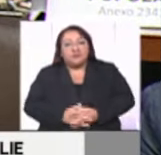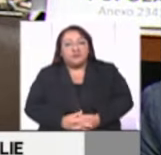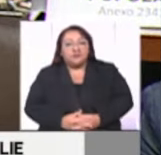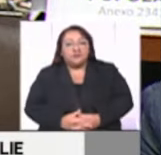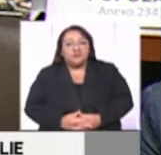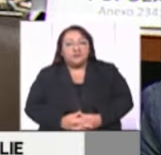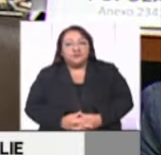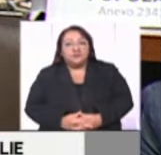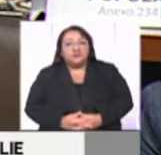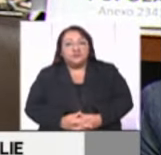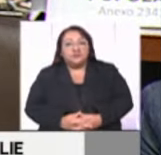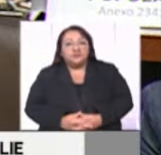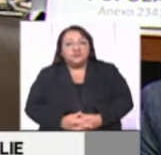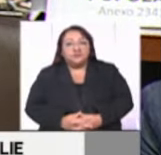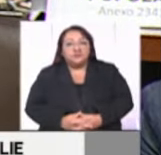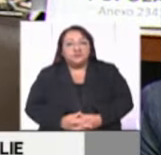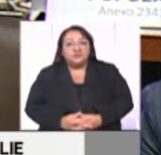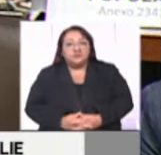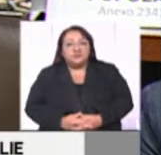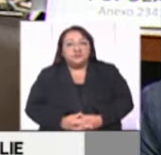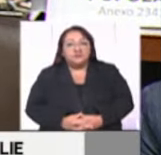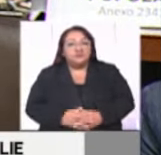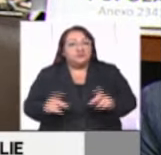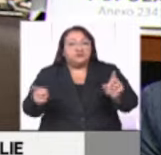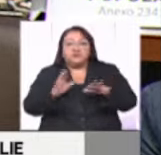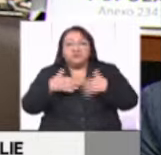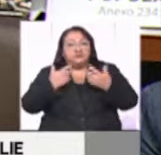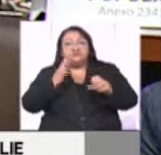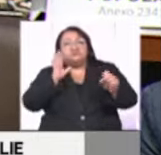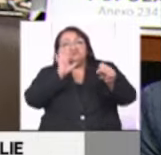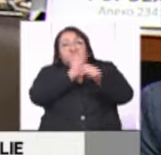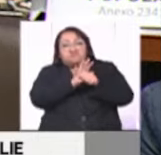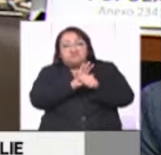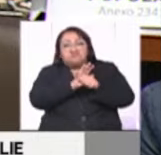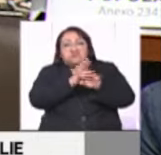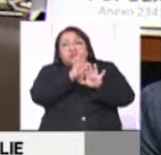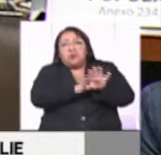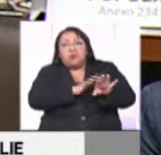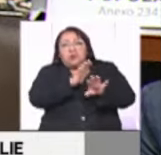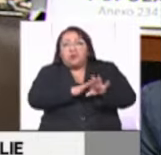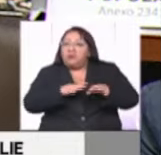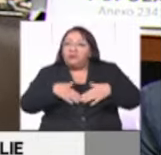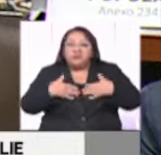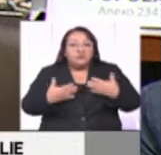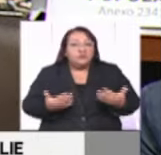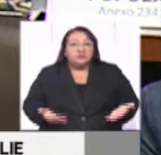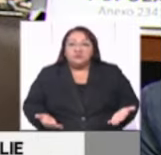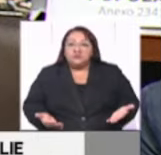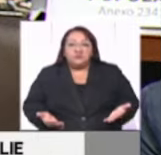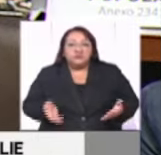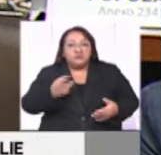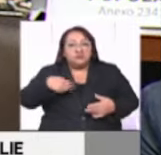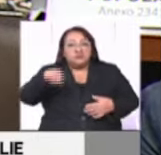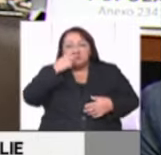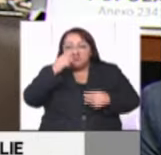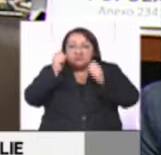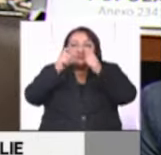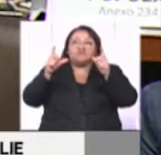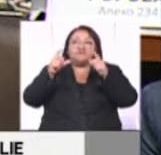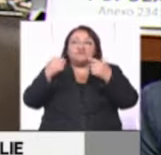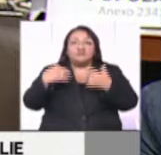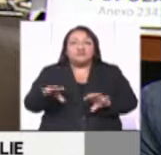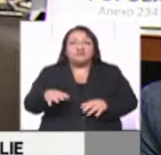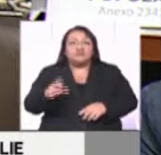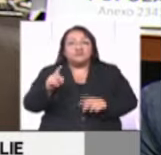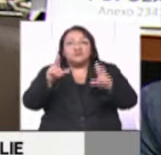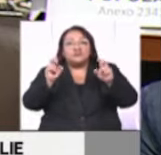de adjudicación directa. No podemos tapar el sol con un dedo, señores parlamentarios, colegas congresistas. No se trata